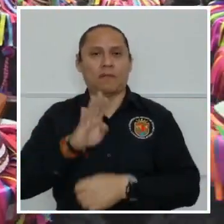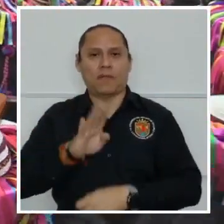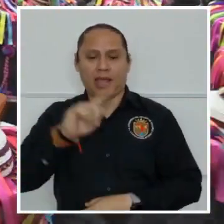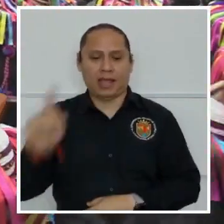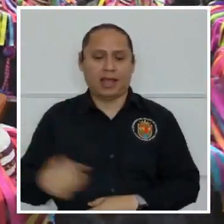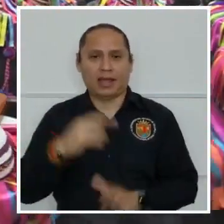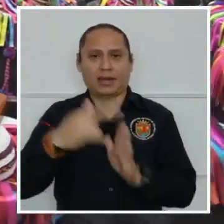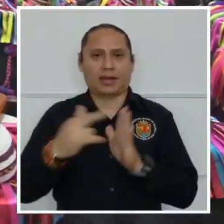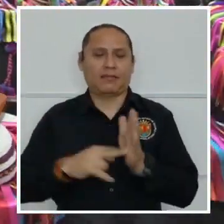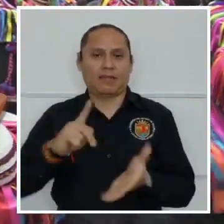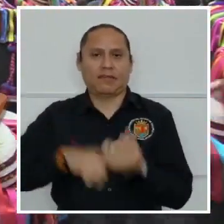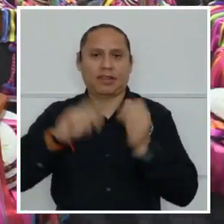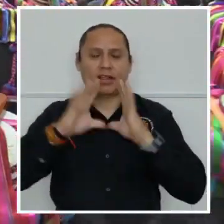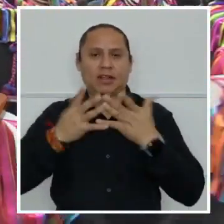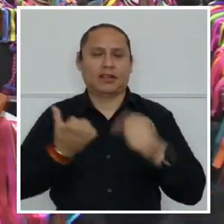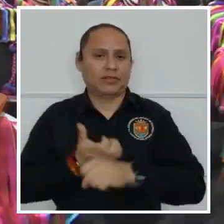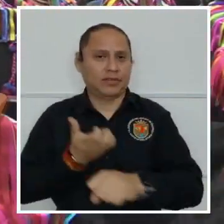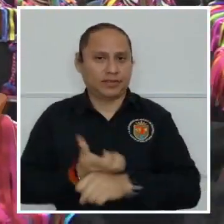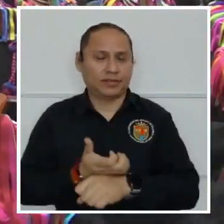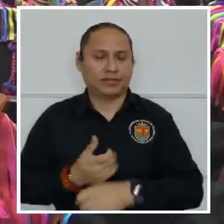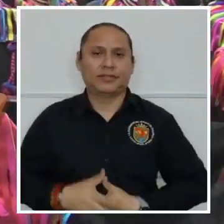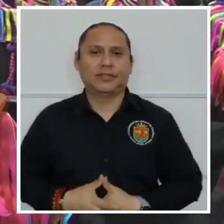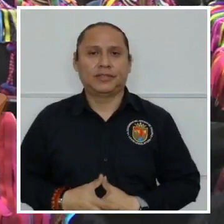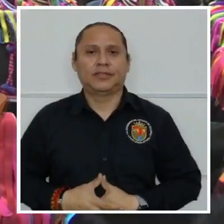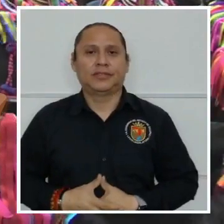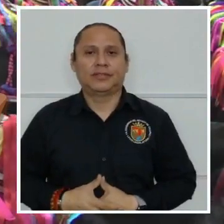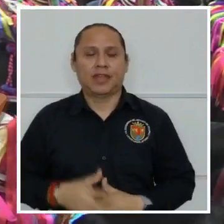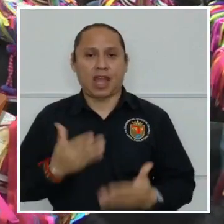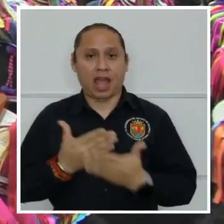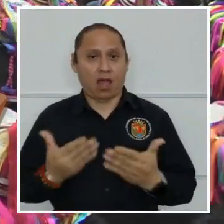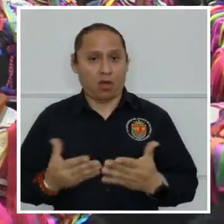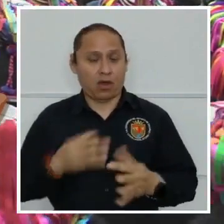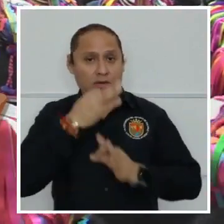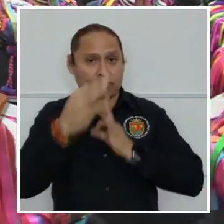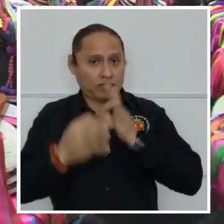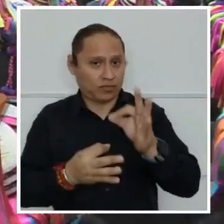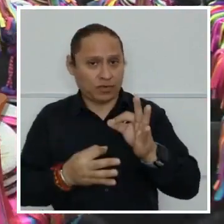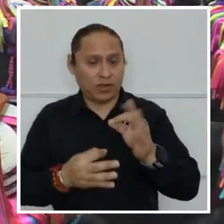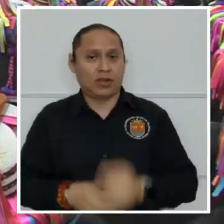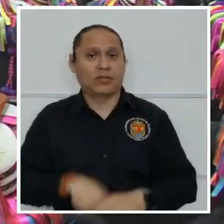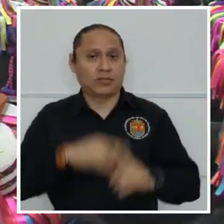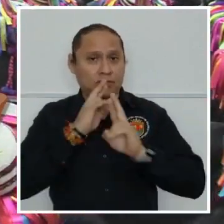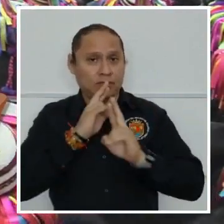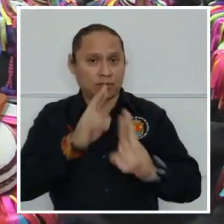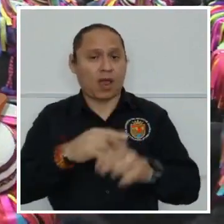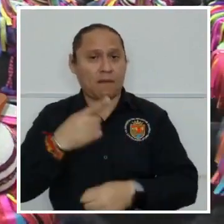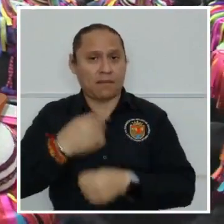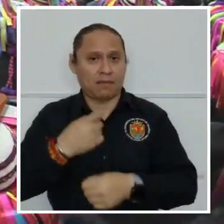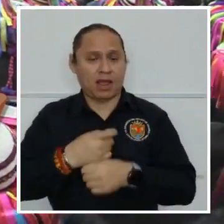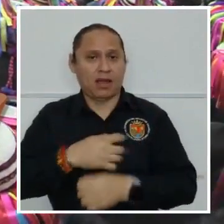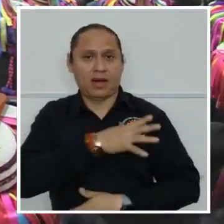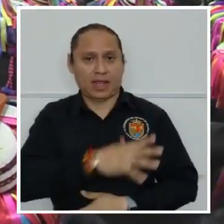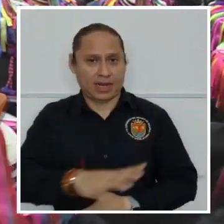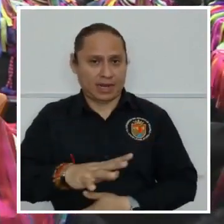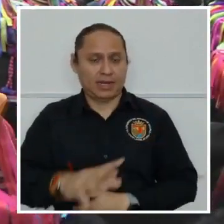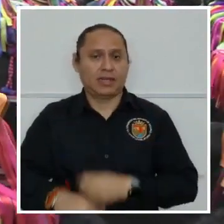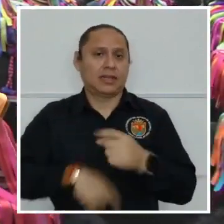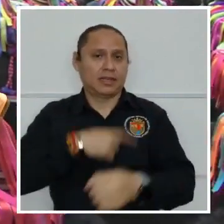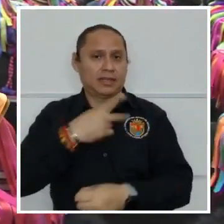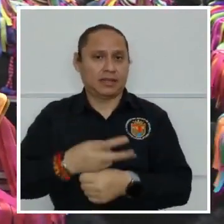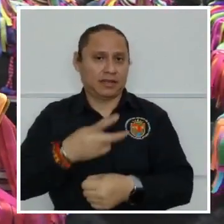reglamento interior de este Poder Legislativo, se les informa que el presente dictamen se discutirá en lo general